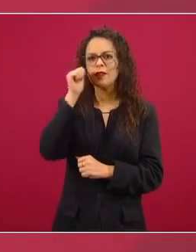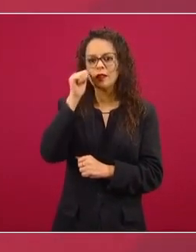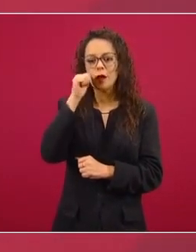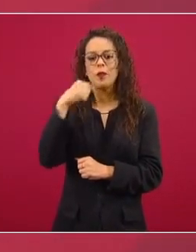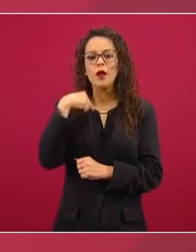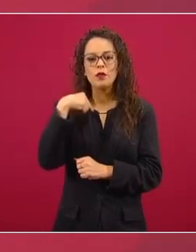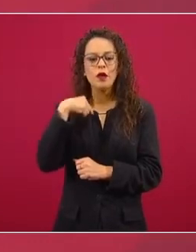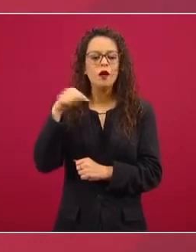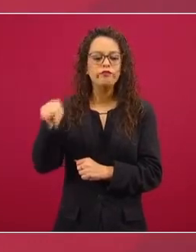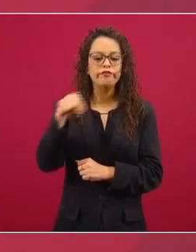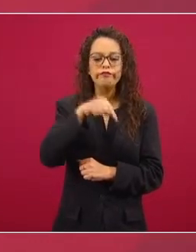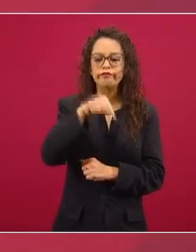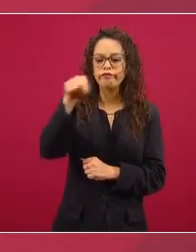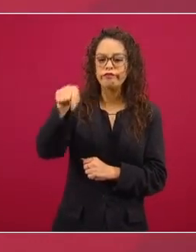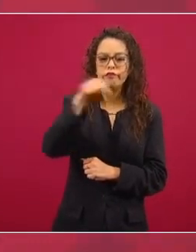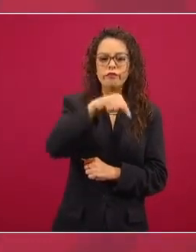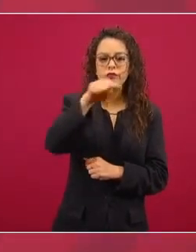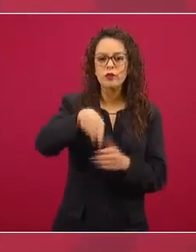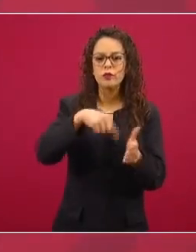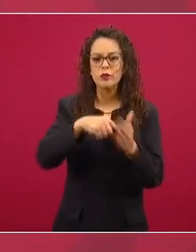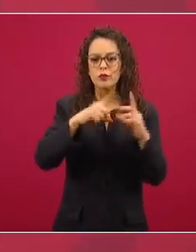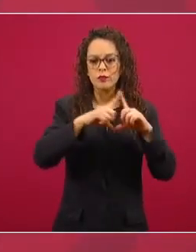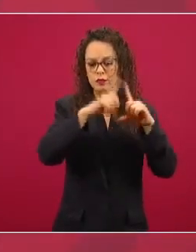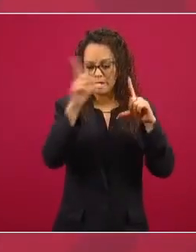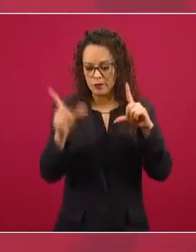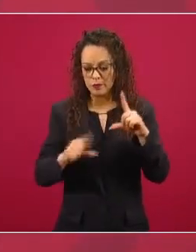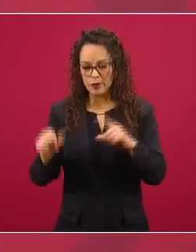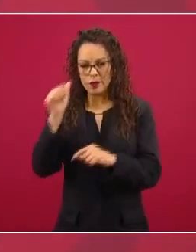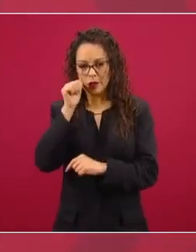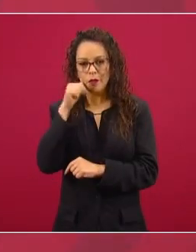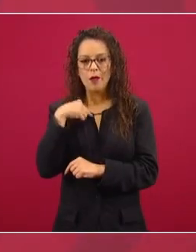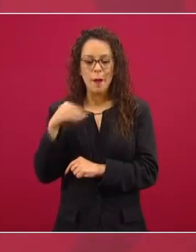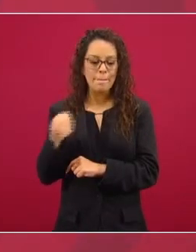país, soy andariego,